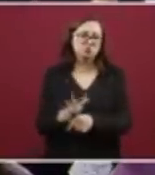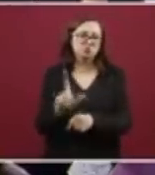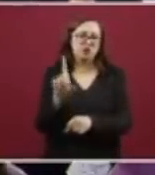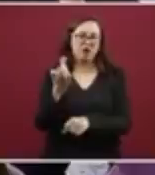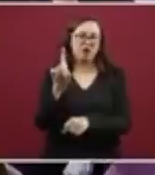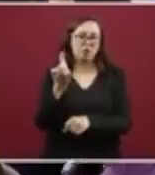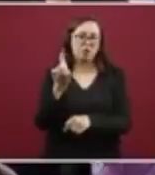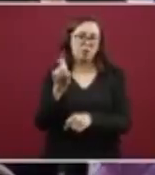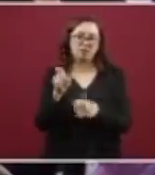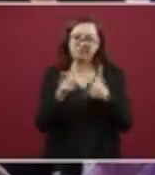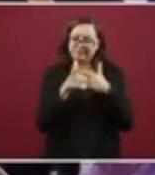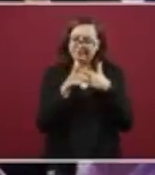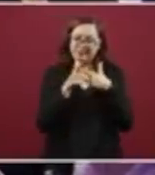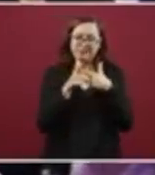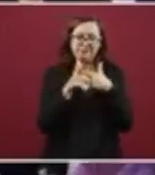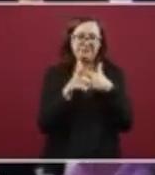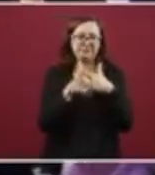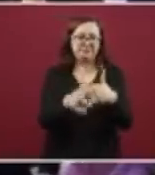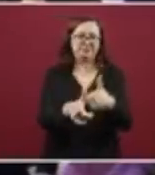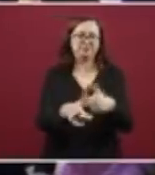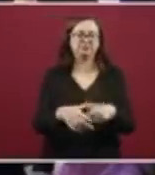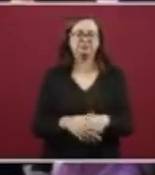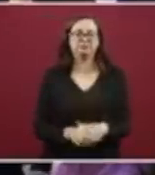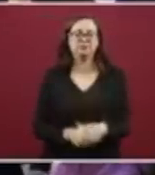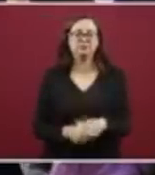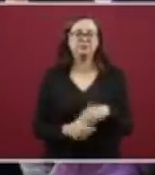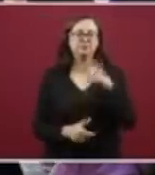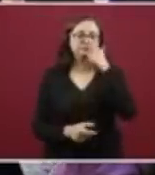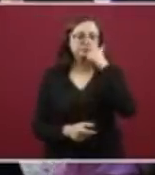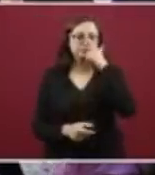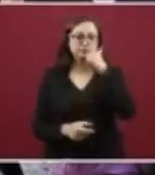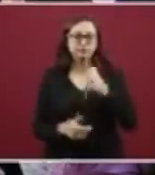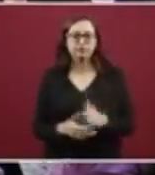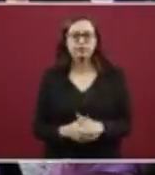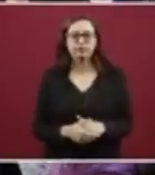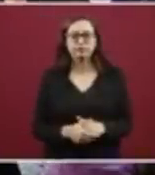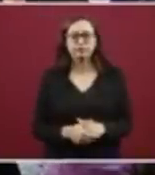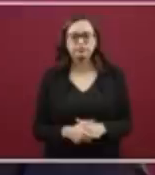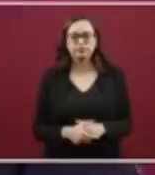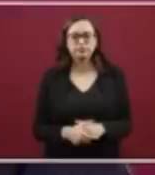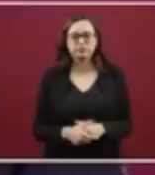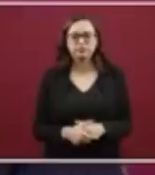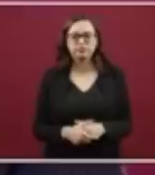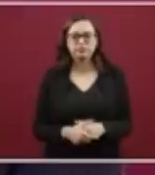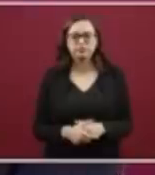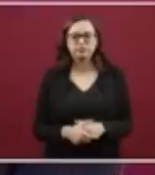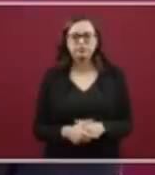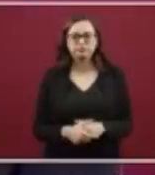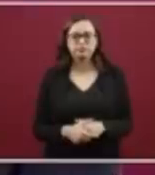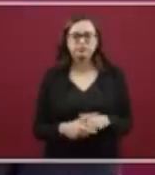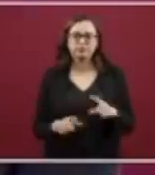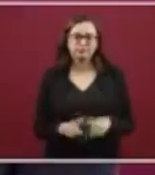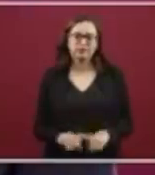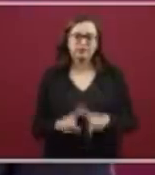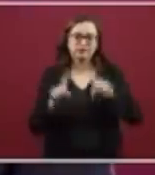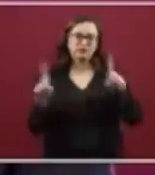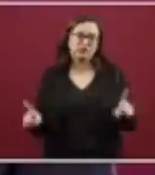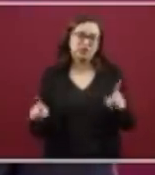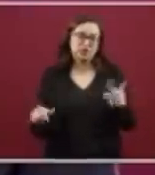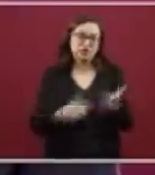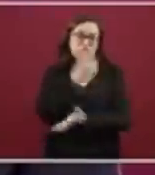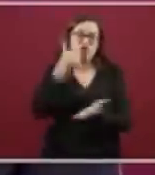de manera permanente. No apostar, por ejemplo, a que siga creciendo la Ciudad de